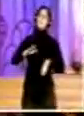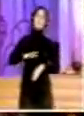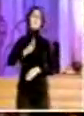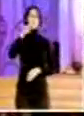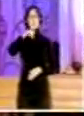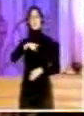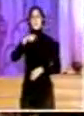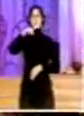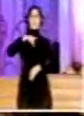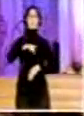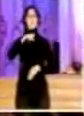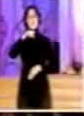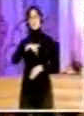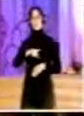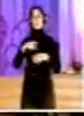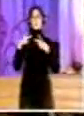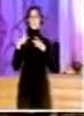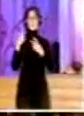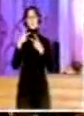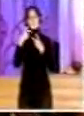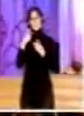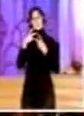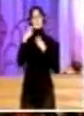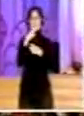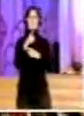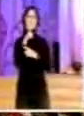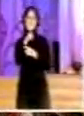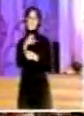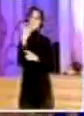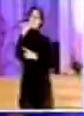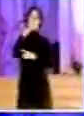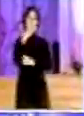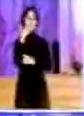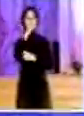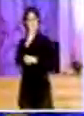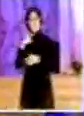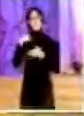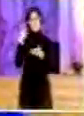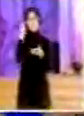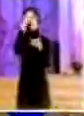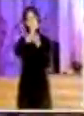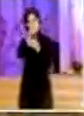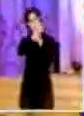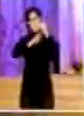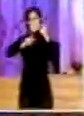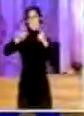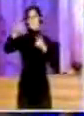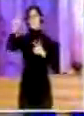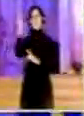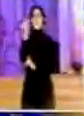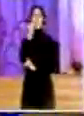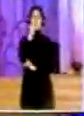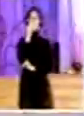Hoy pagué mis rentas, te hice un poquito reír, pagando tus viajes y comidas